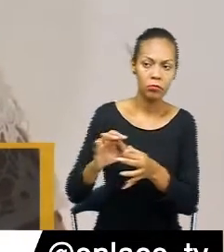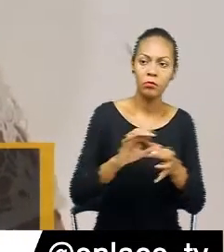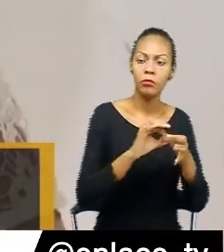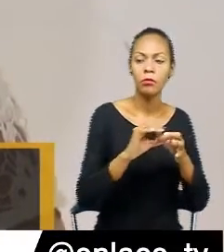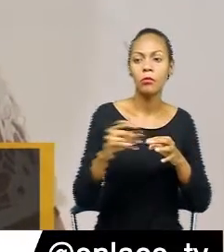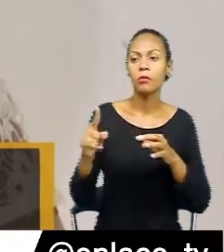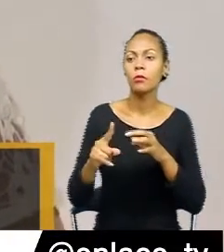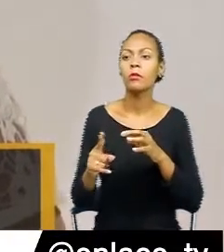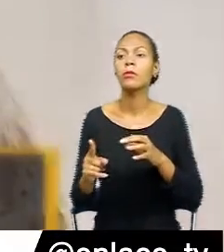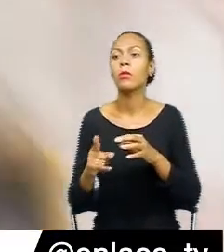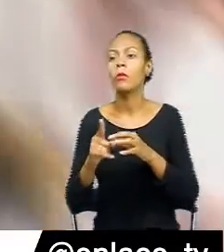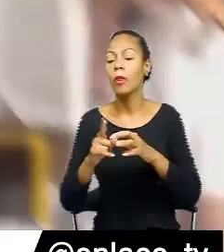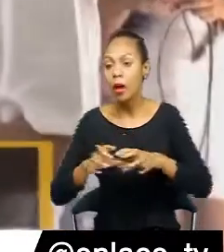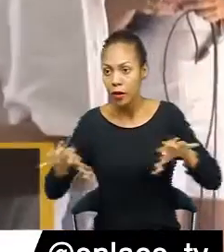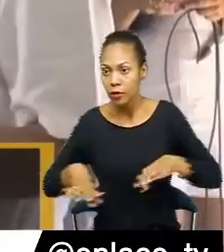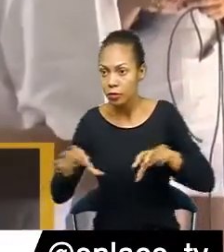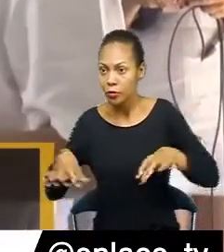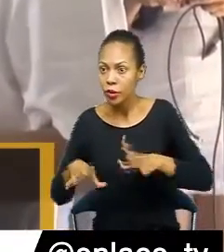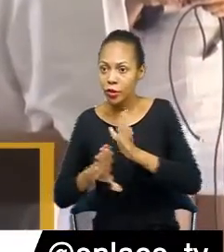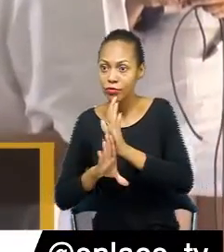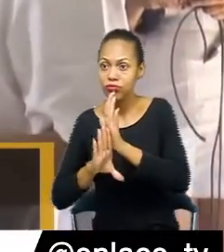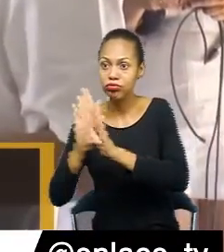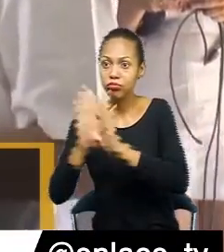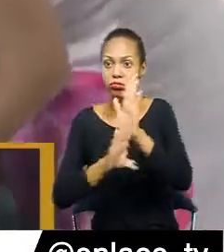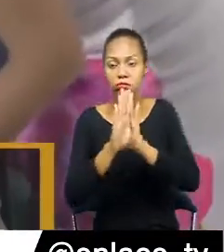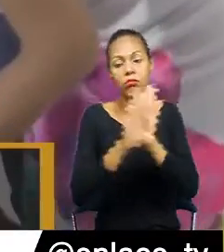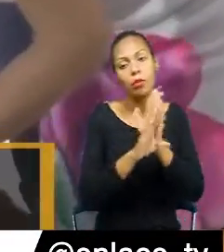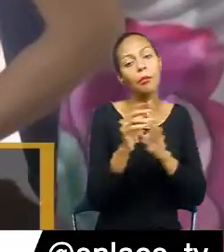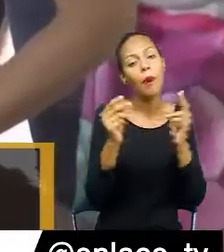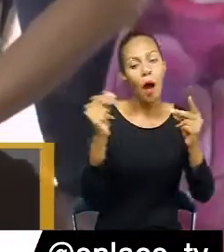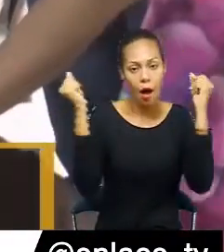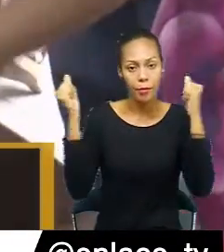más productivas y competitivas.